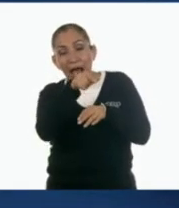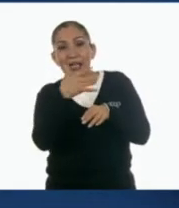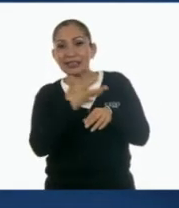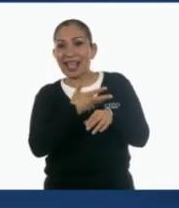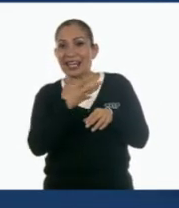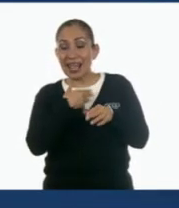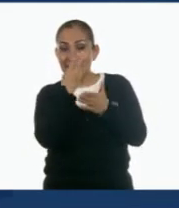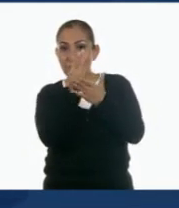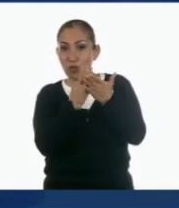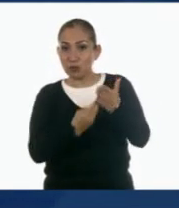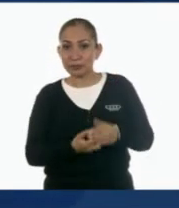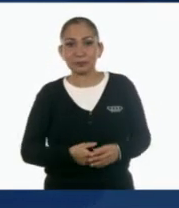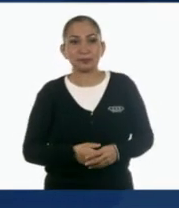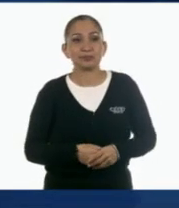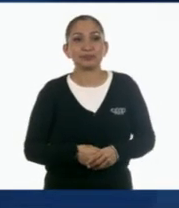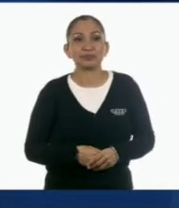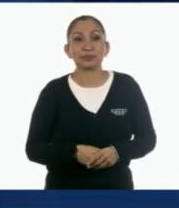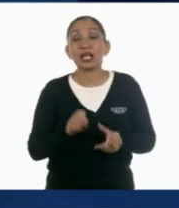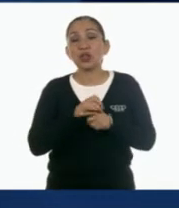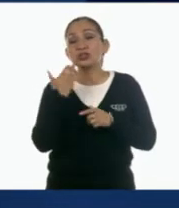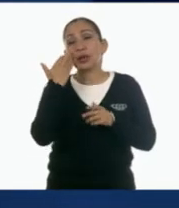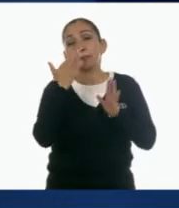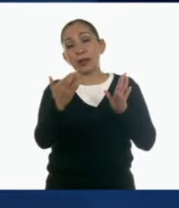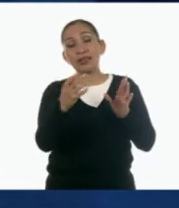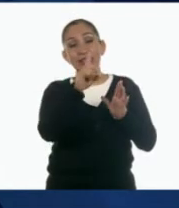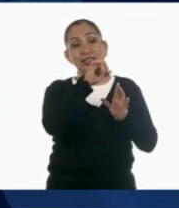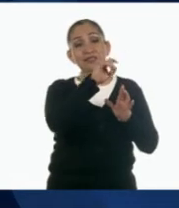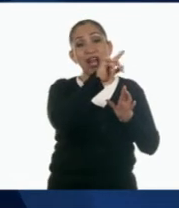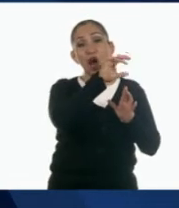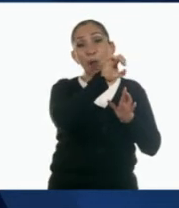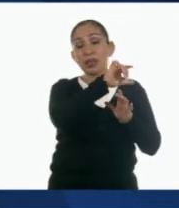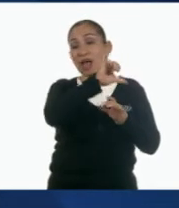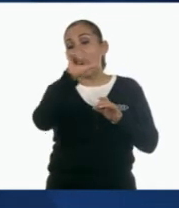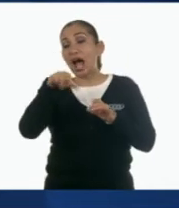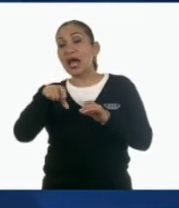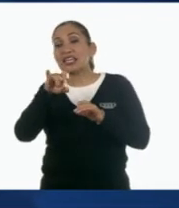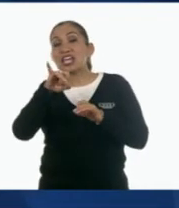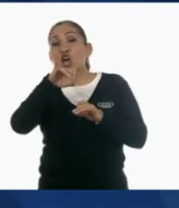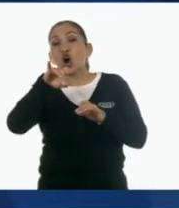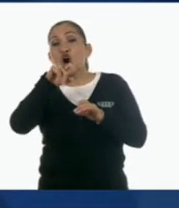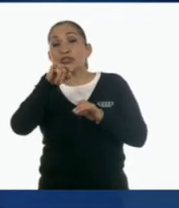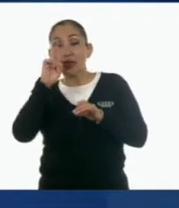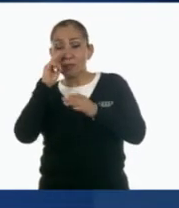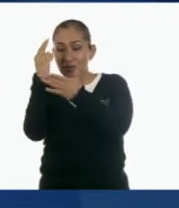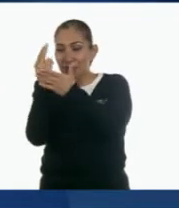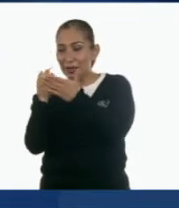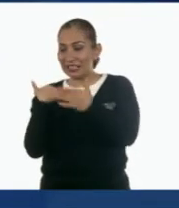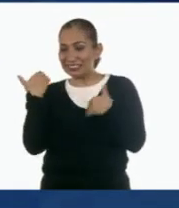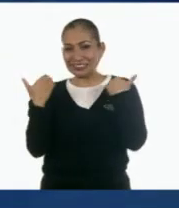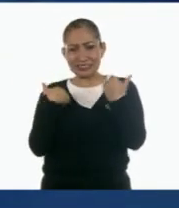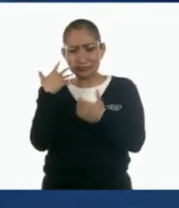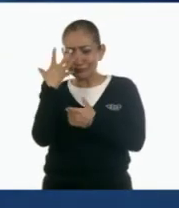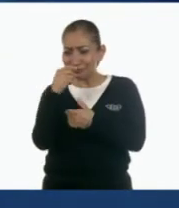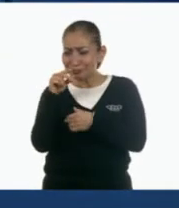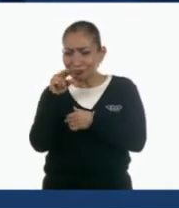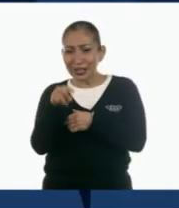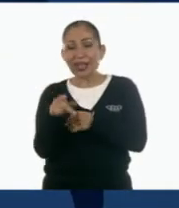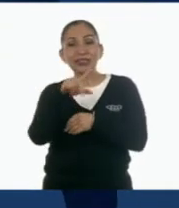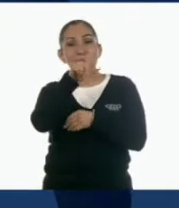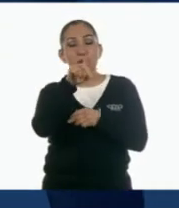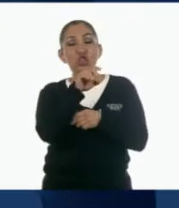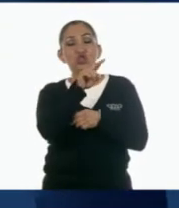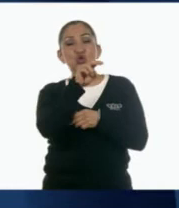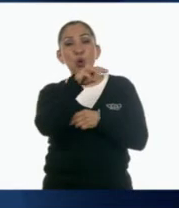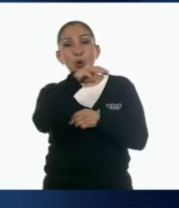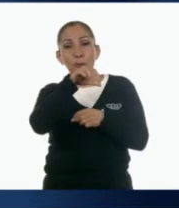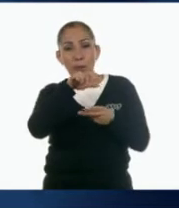tenían ilustraciones. Así pasé de la Divina Comedia al Quijote, cuyas láminas me divertían muchísimo. Siguieron